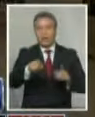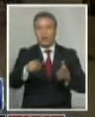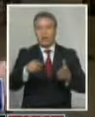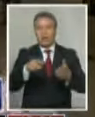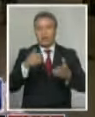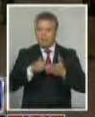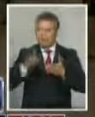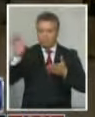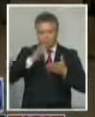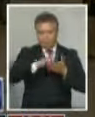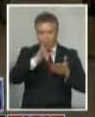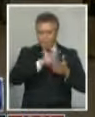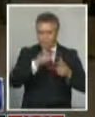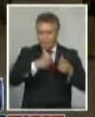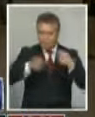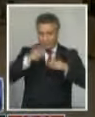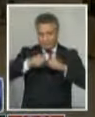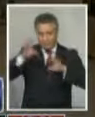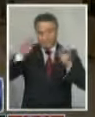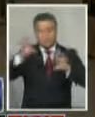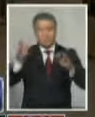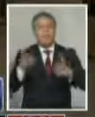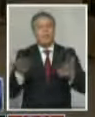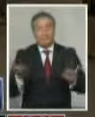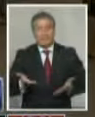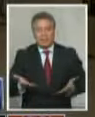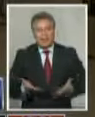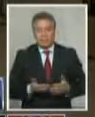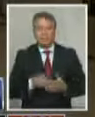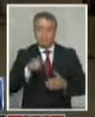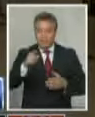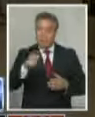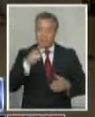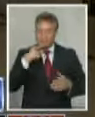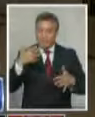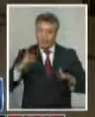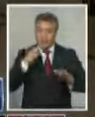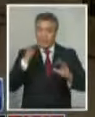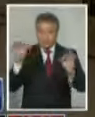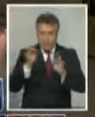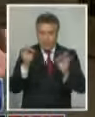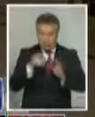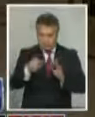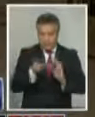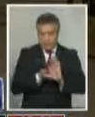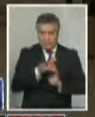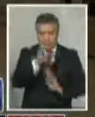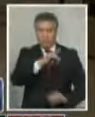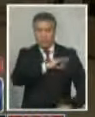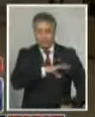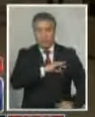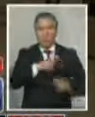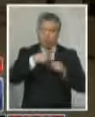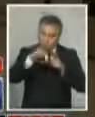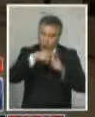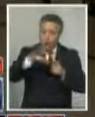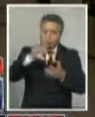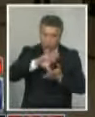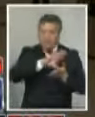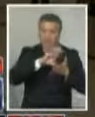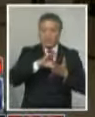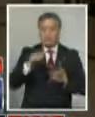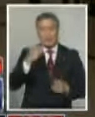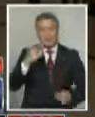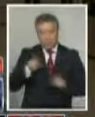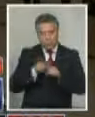es una desaceleración que tiene sus fuentes en qué. En que esos factores externos que explicaron el crecimiento en Chile y en muchos otros países emergentes entre el